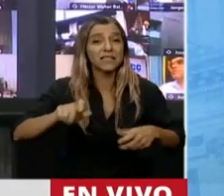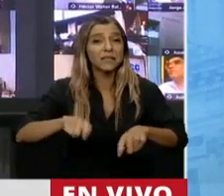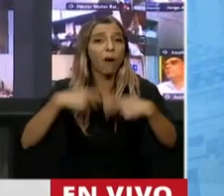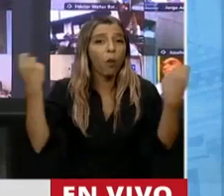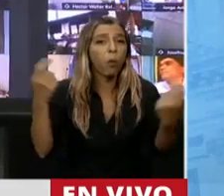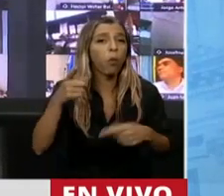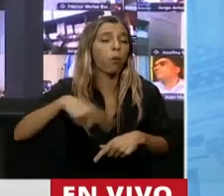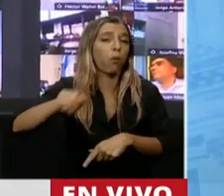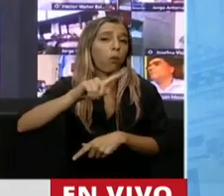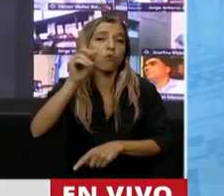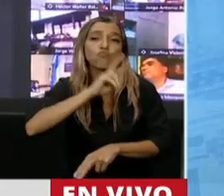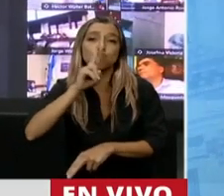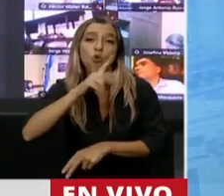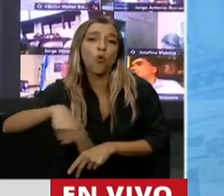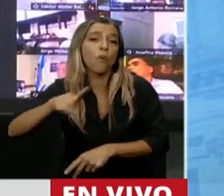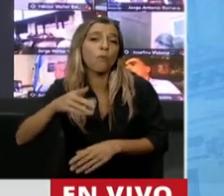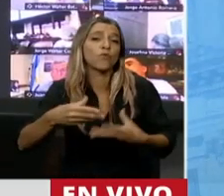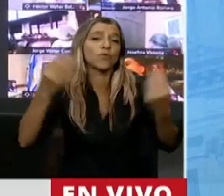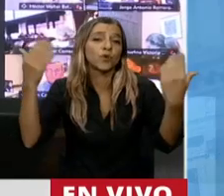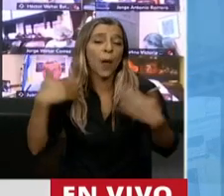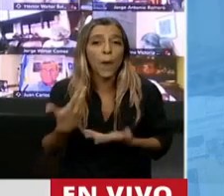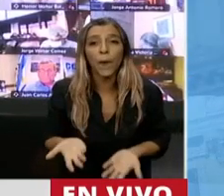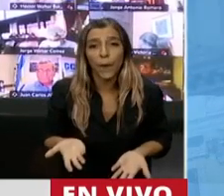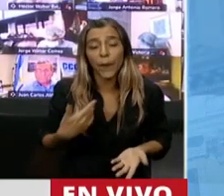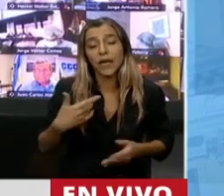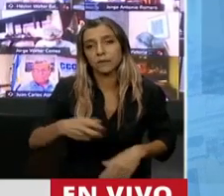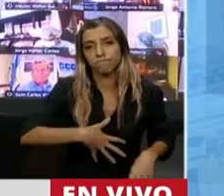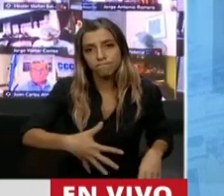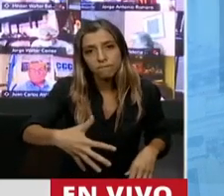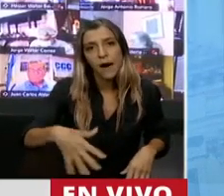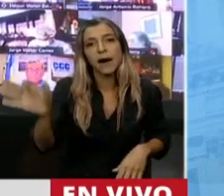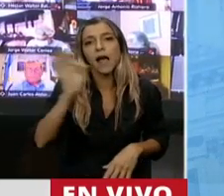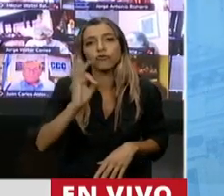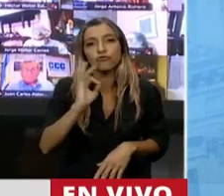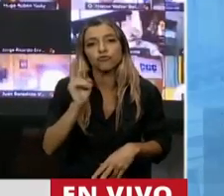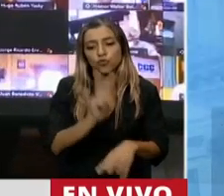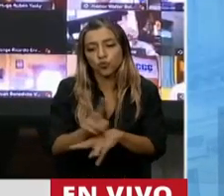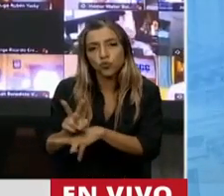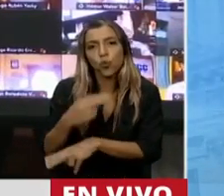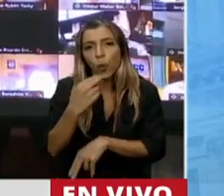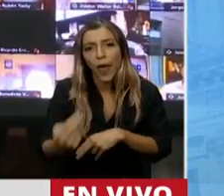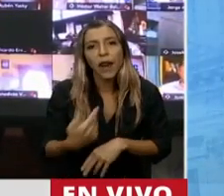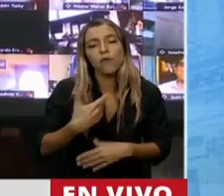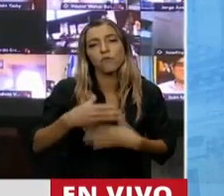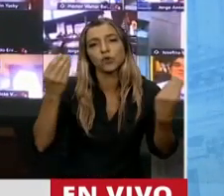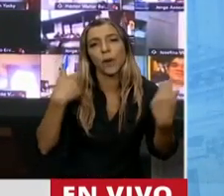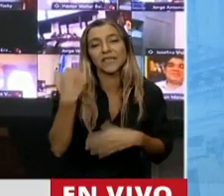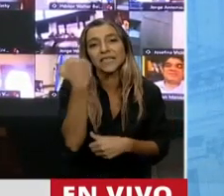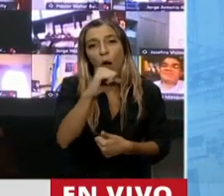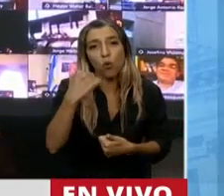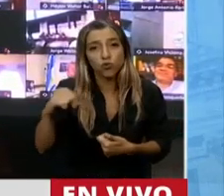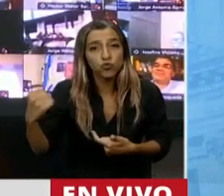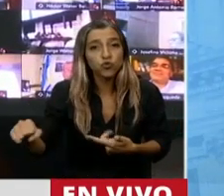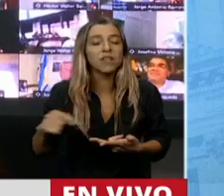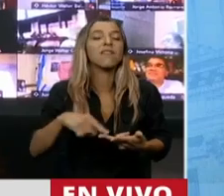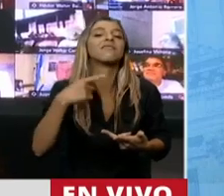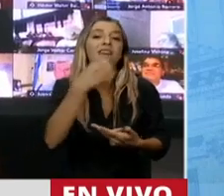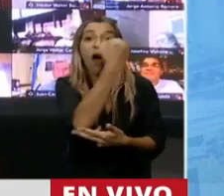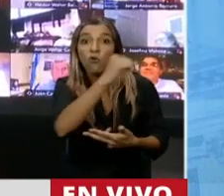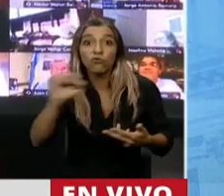que dedicarse a las tareas de cuidado o cursar un embarazo, no podían asistir y las inasistencias